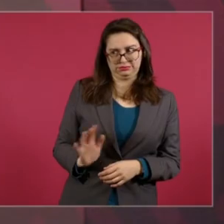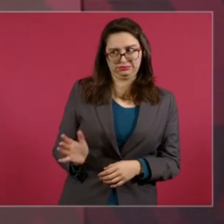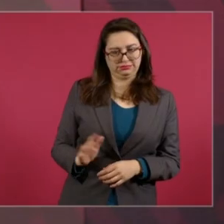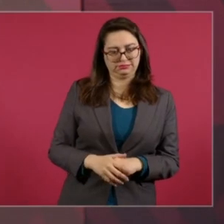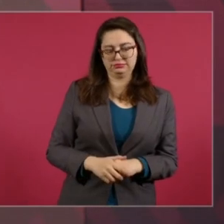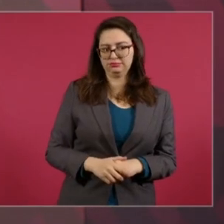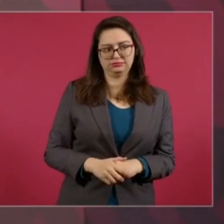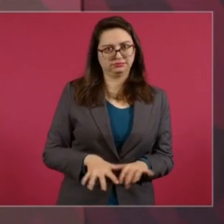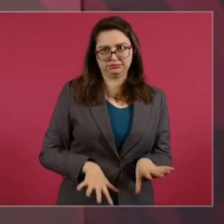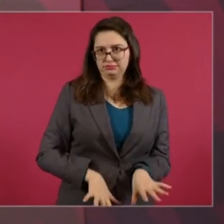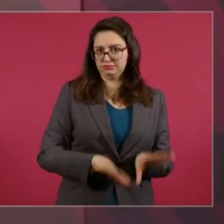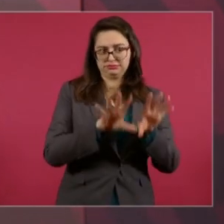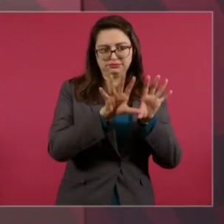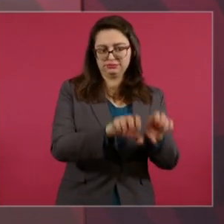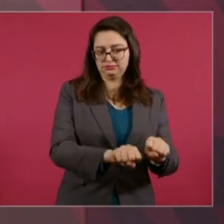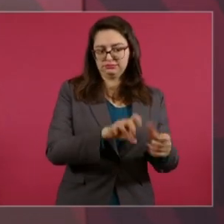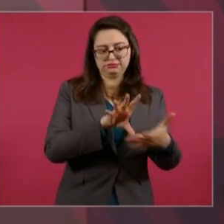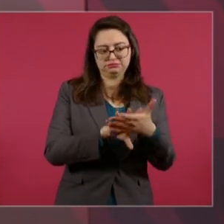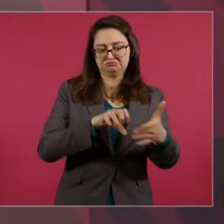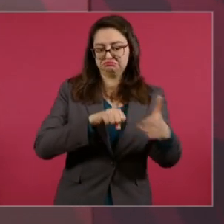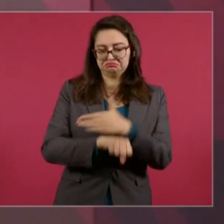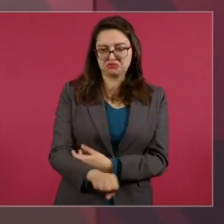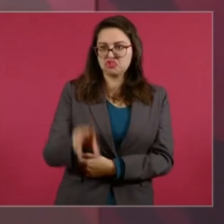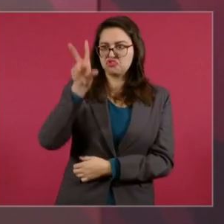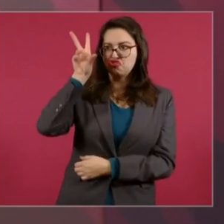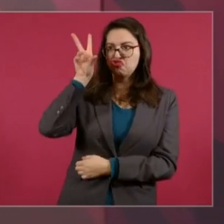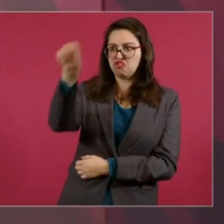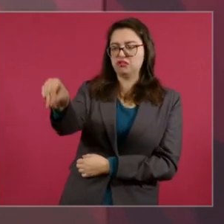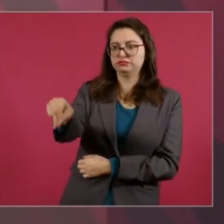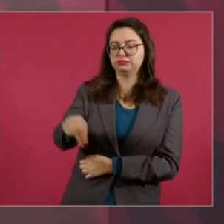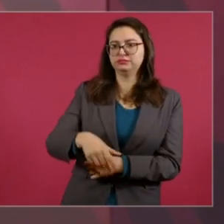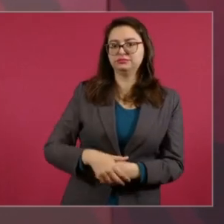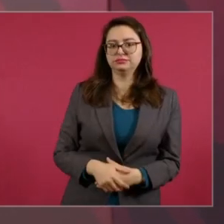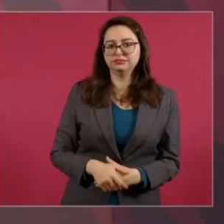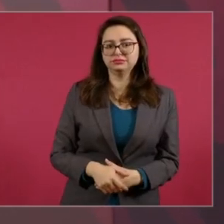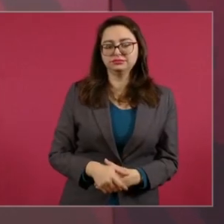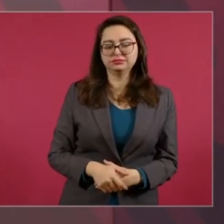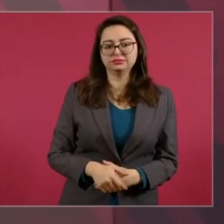decide no otorgar la orden de aprehensión,